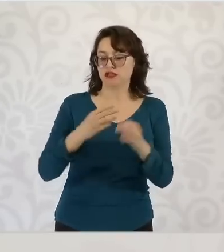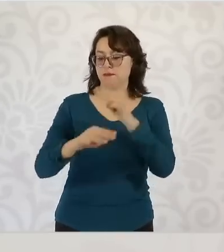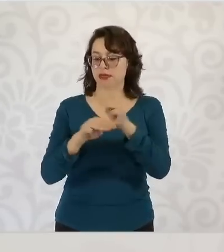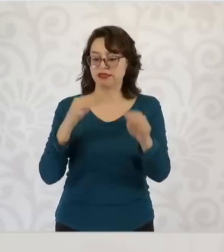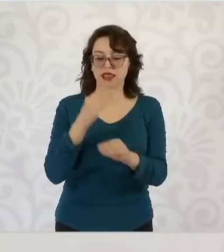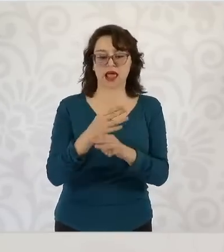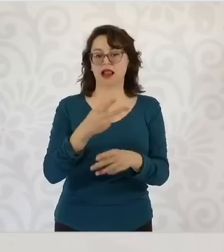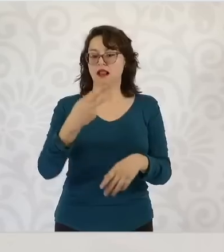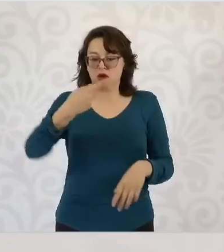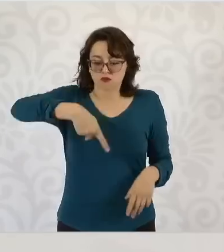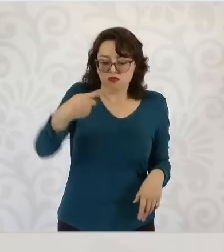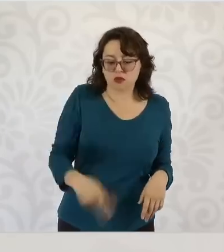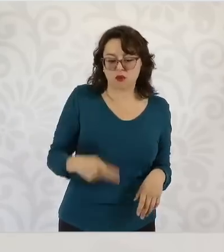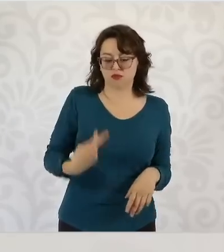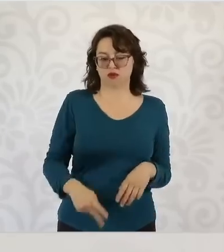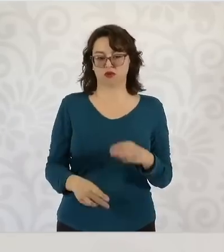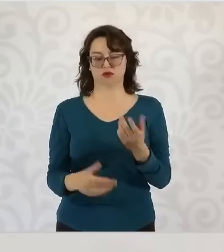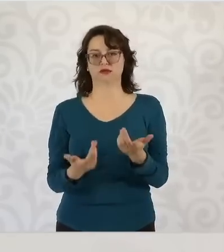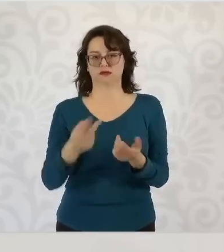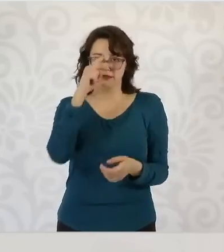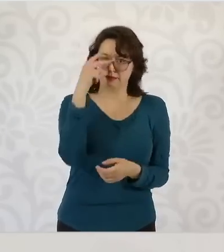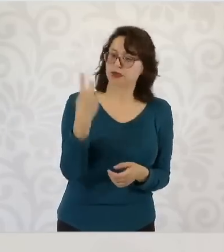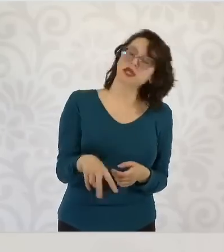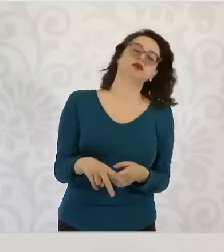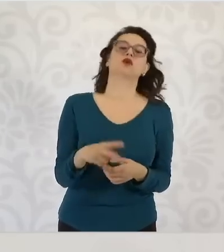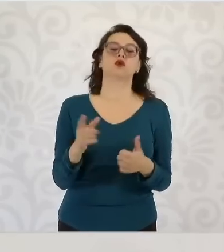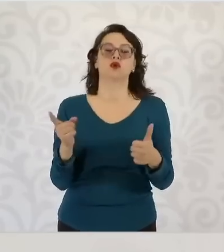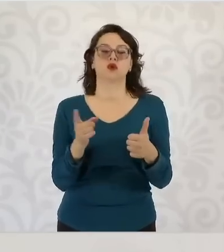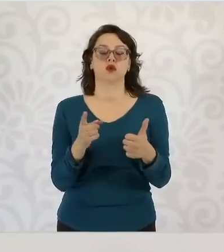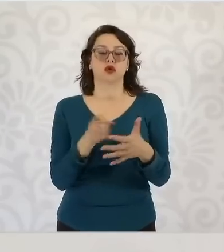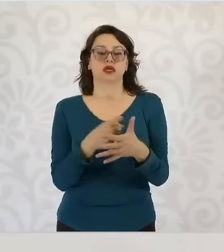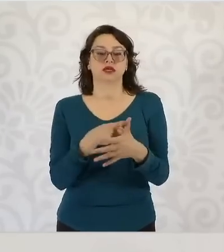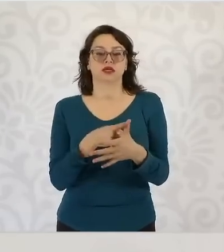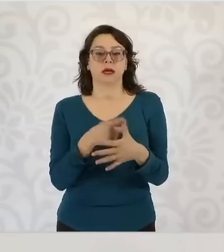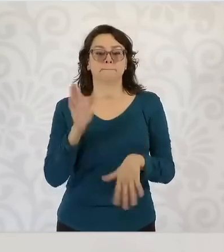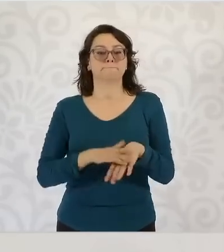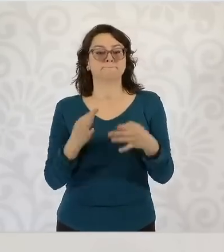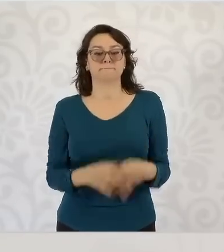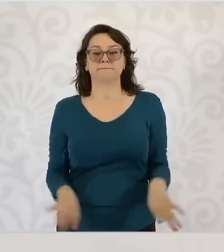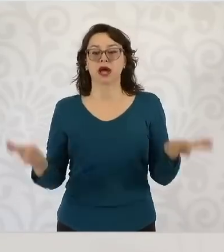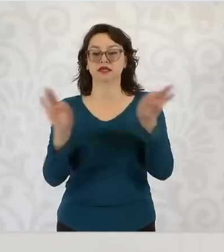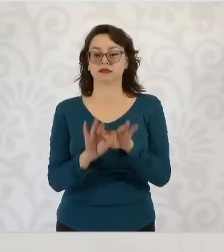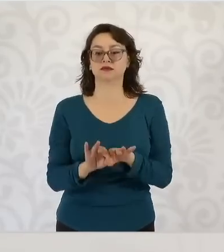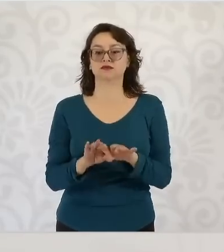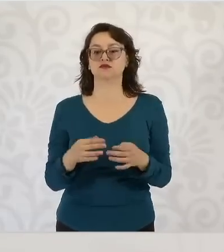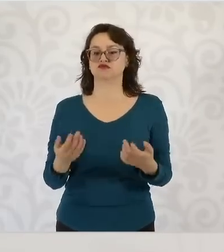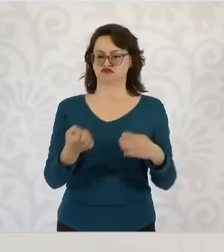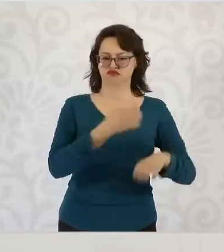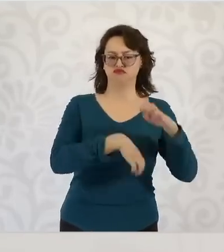propuesto por parte del Plan México y, sobre todo, lo más importante, que haya prosperidad